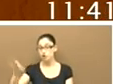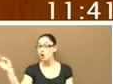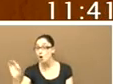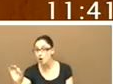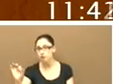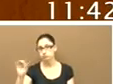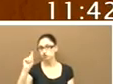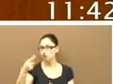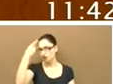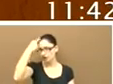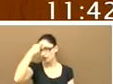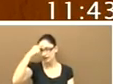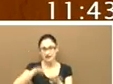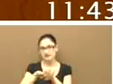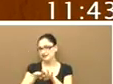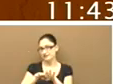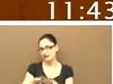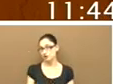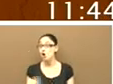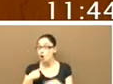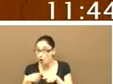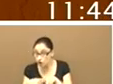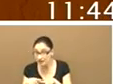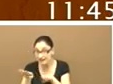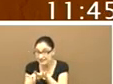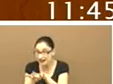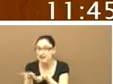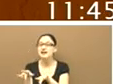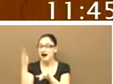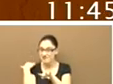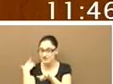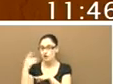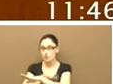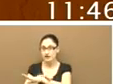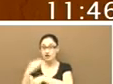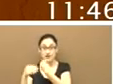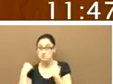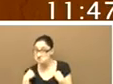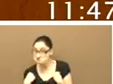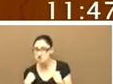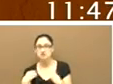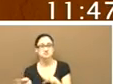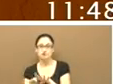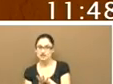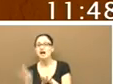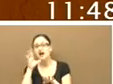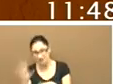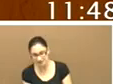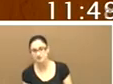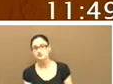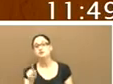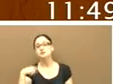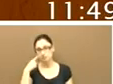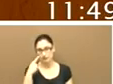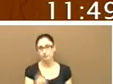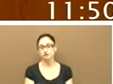criticar ahora lo que incluso ustedes impulsaron cuando gobernaban y tendrán y tendré la ocasión de